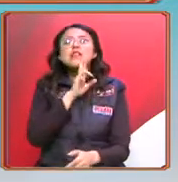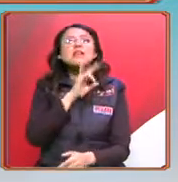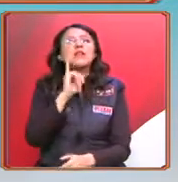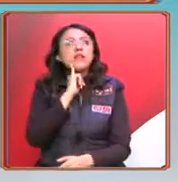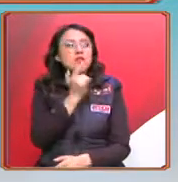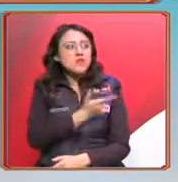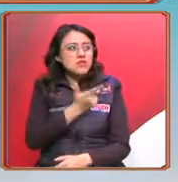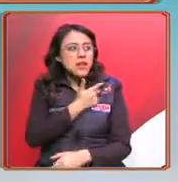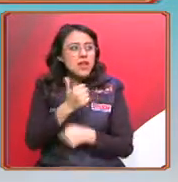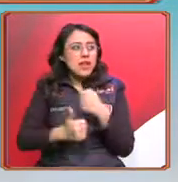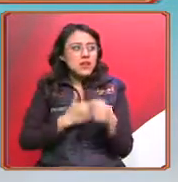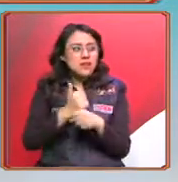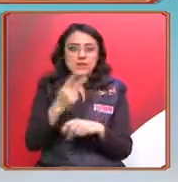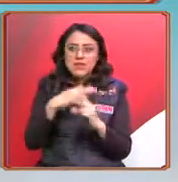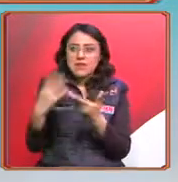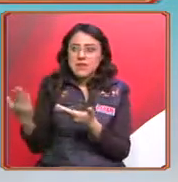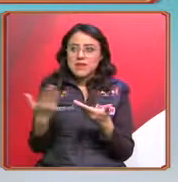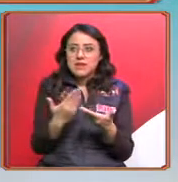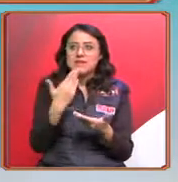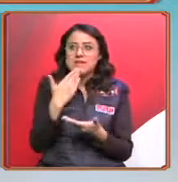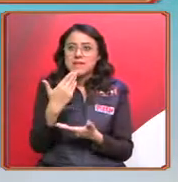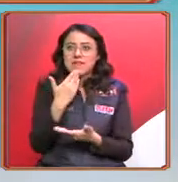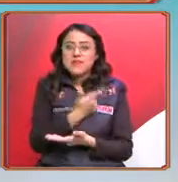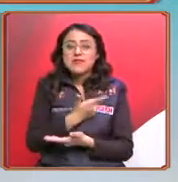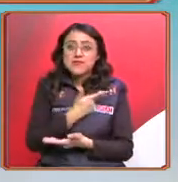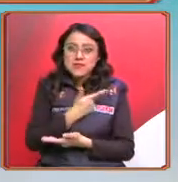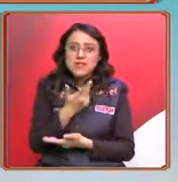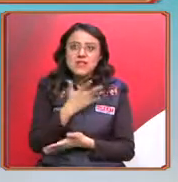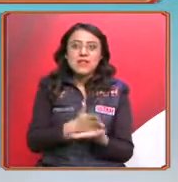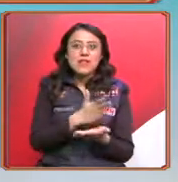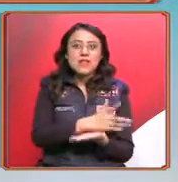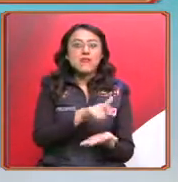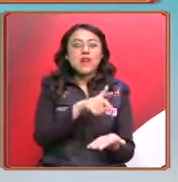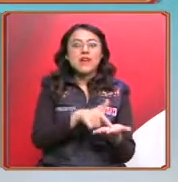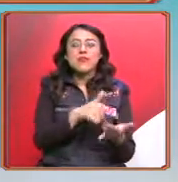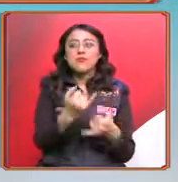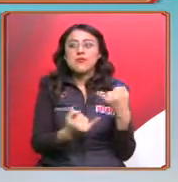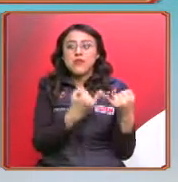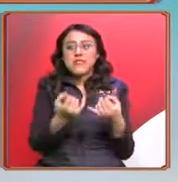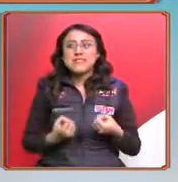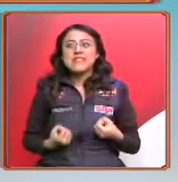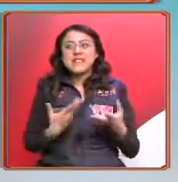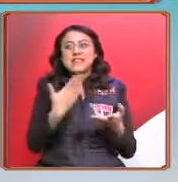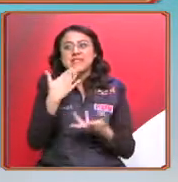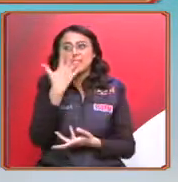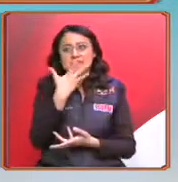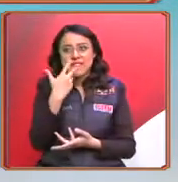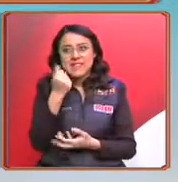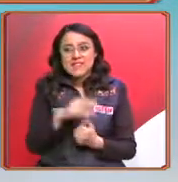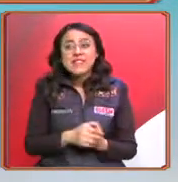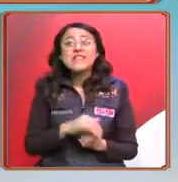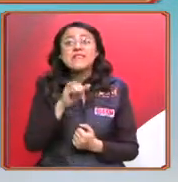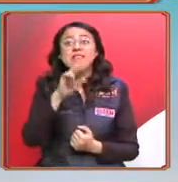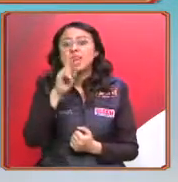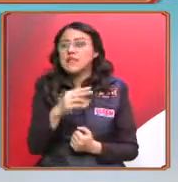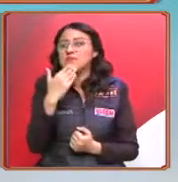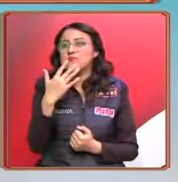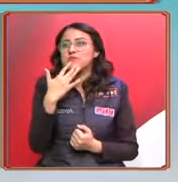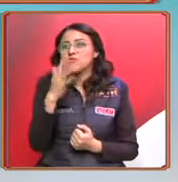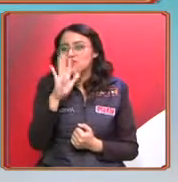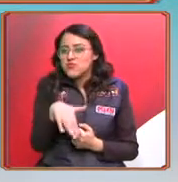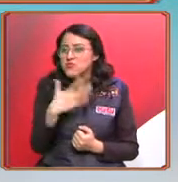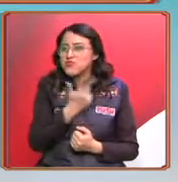qué padre que tu año de llegada aquí fue irte de ruta a entregar juguetes. Qué padre. Sí, la verdad es que fue